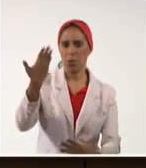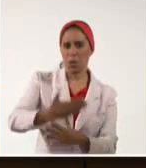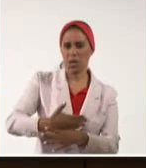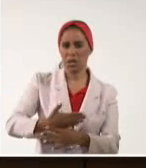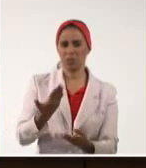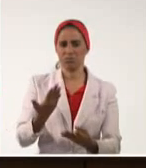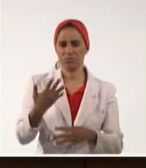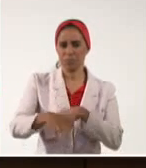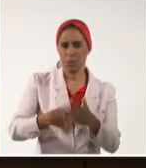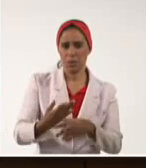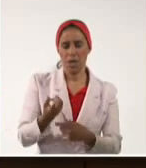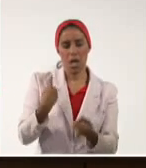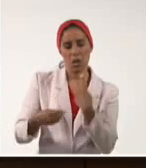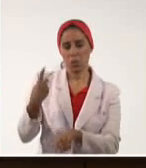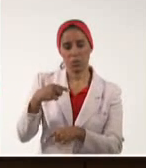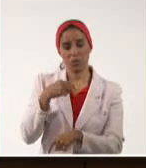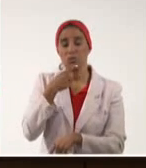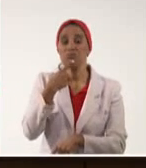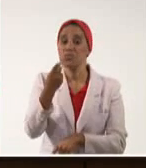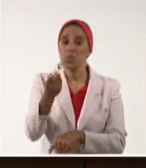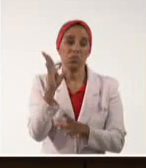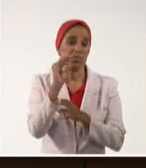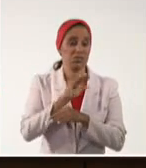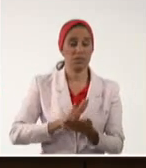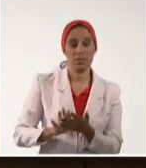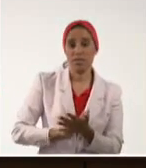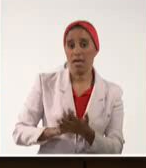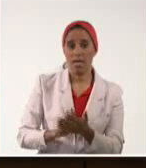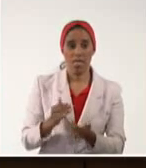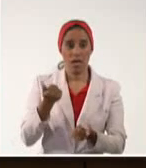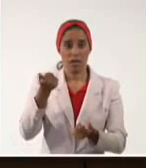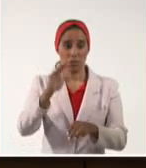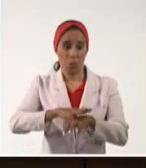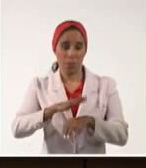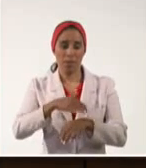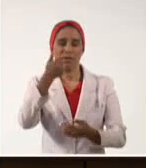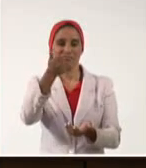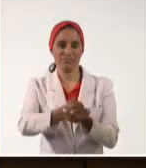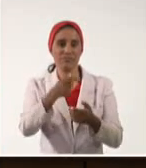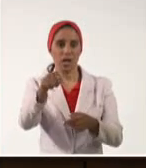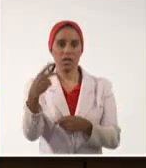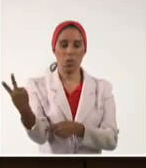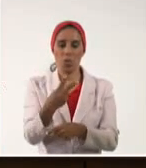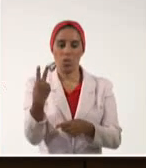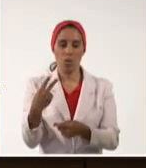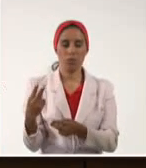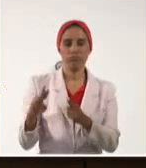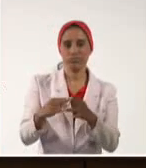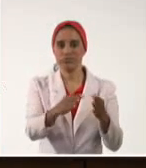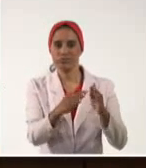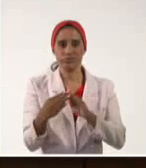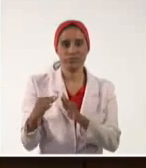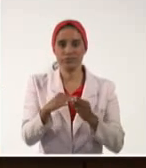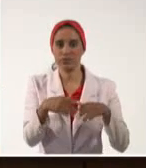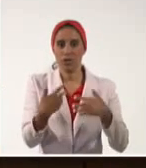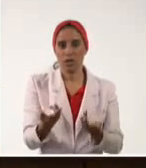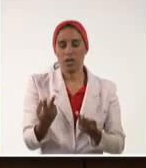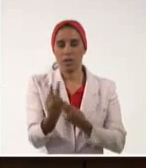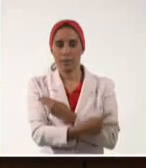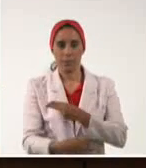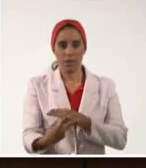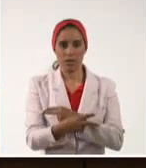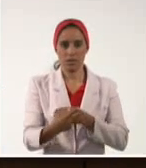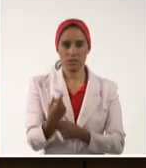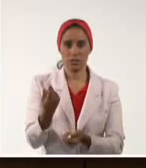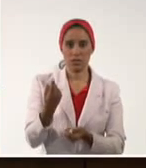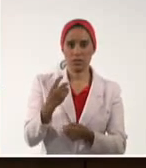siquiera lo mencionan como el aspecto central del conflicto entre los dos países y los impedimentos que impone a